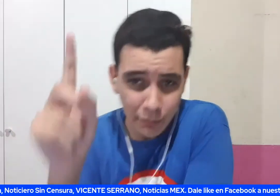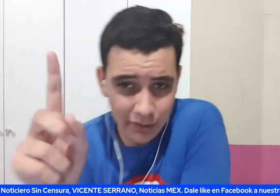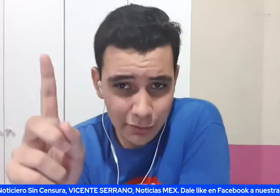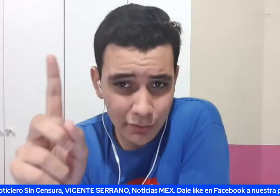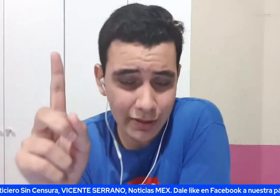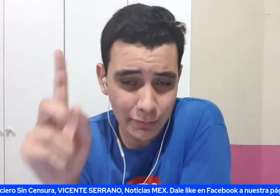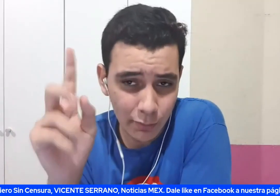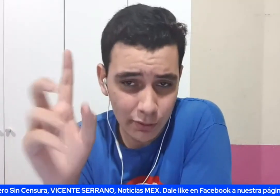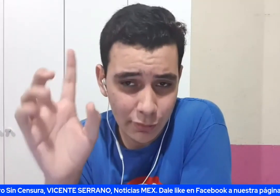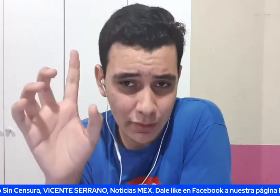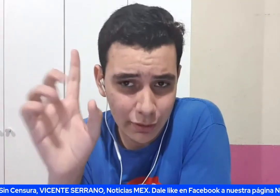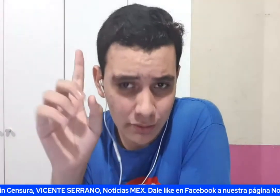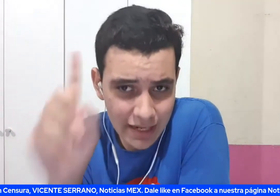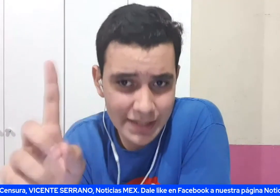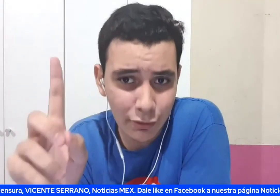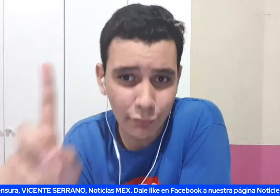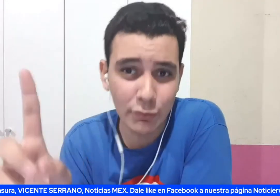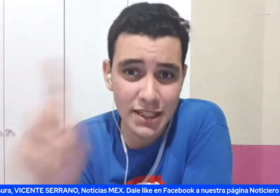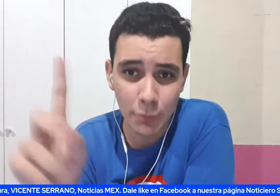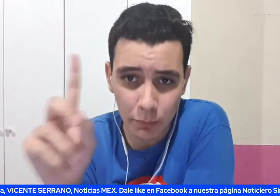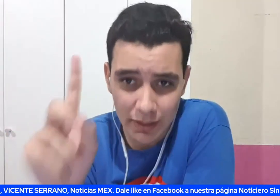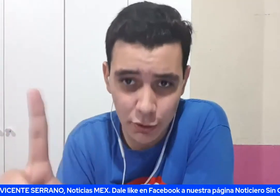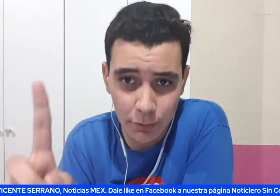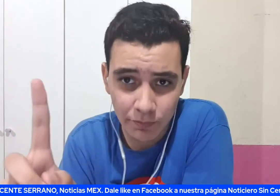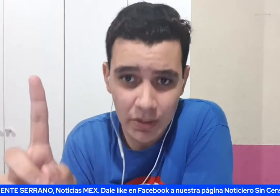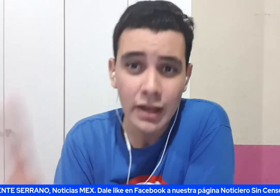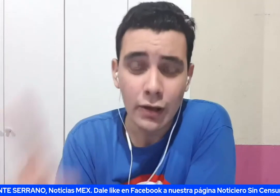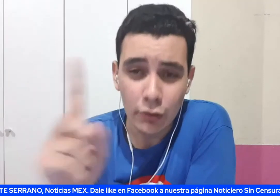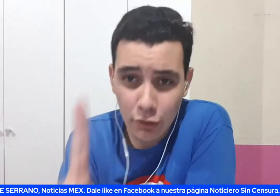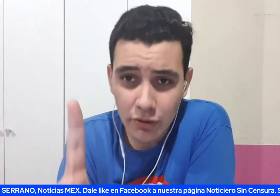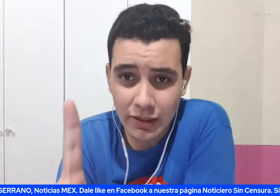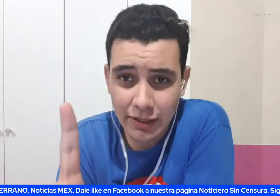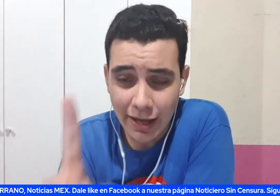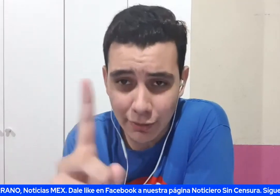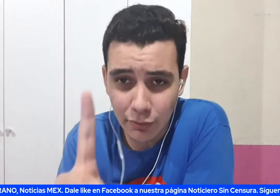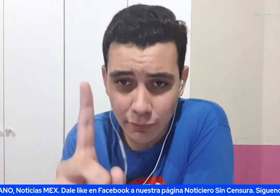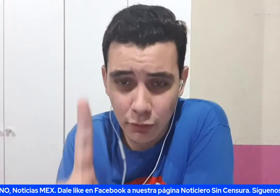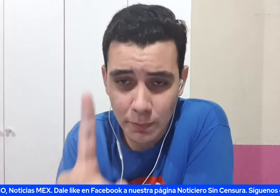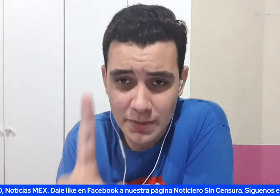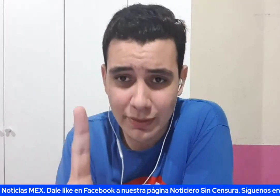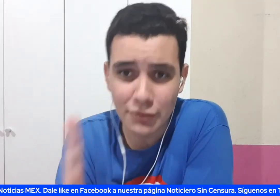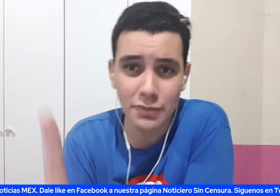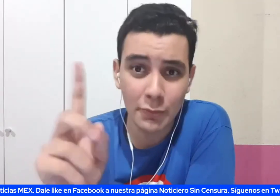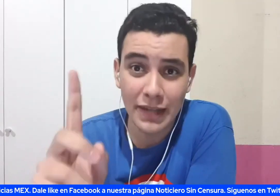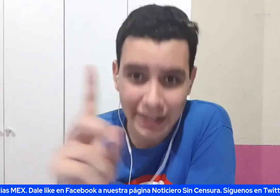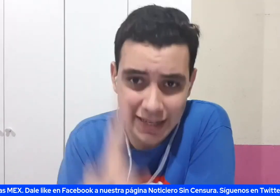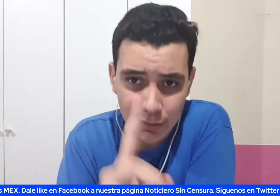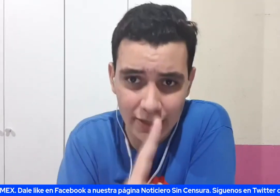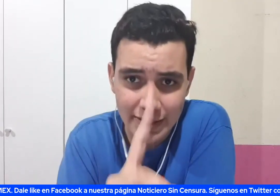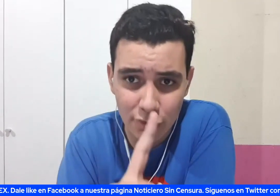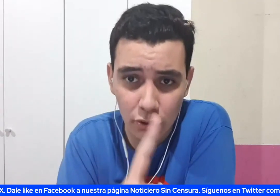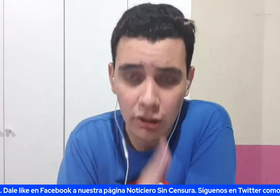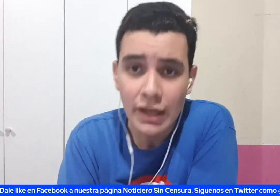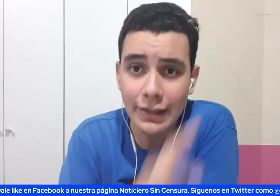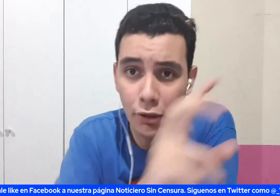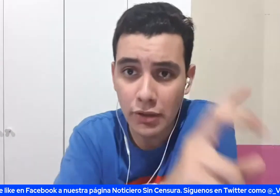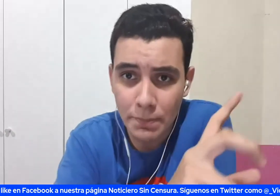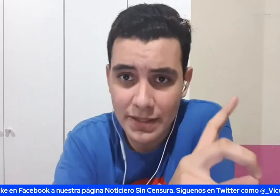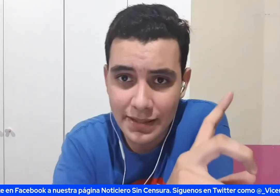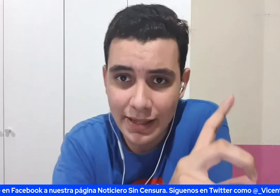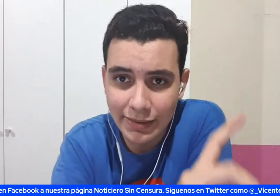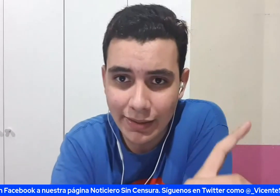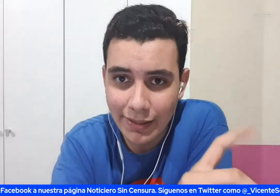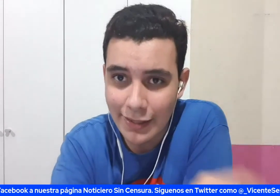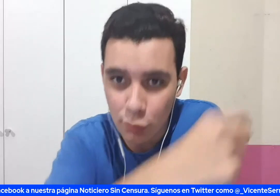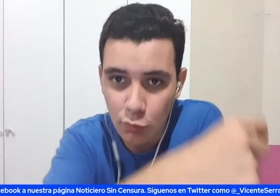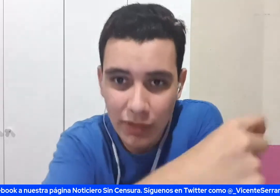sabes muy bien a qué clase de personajes nos estamos refiriendo. Importantísimo que eso se salvaguarde para el bienestar de la